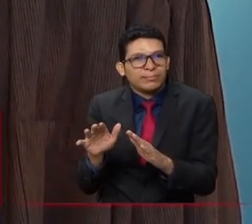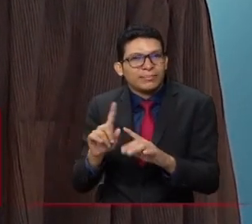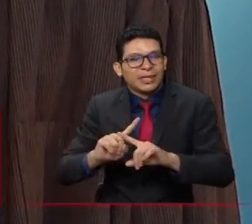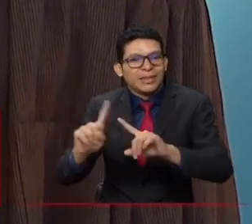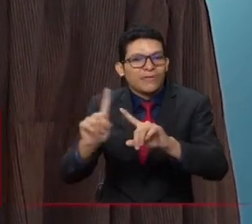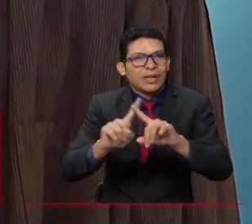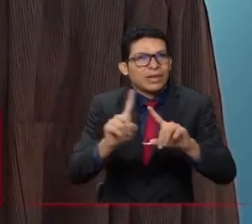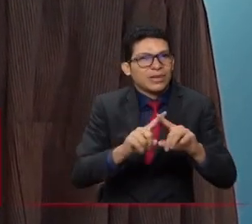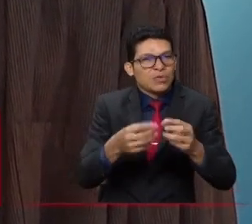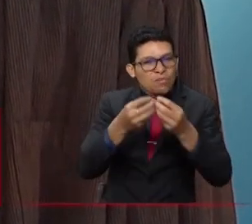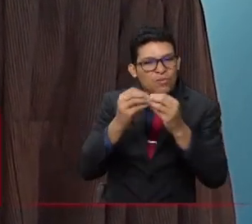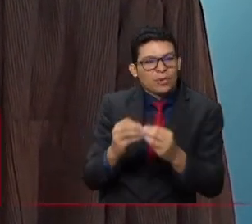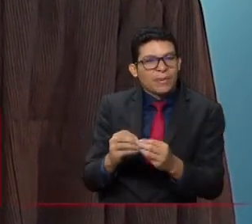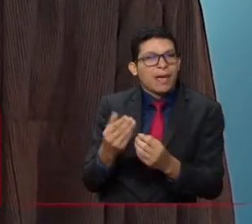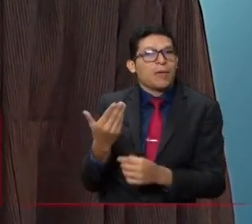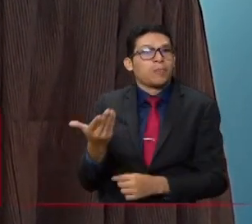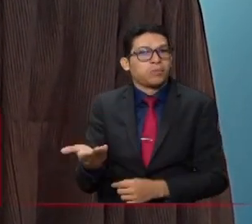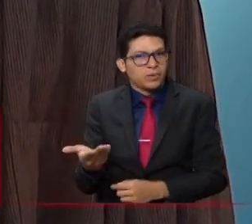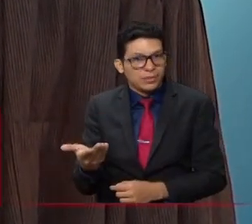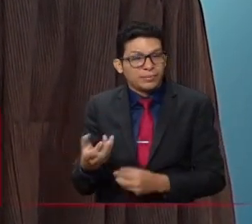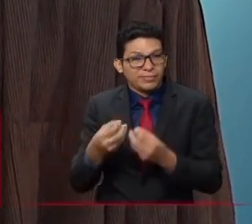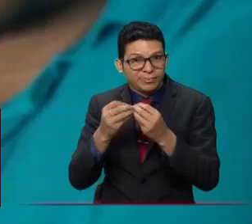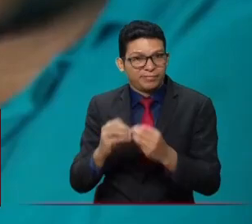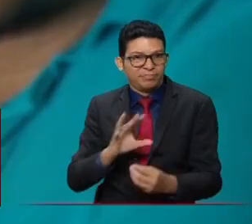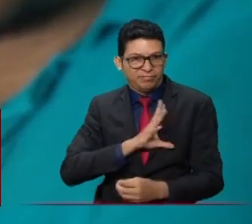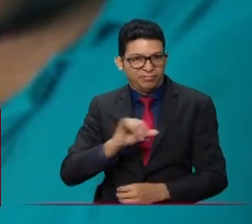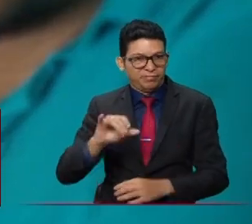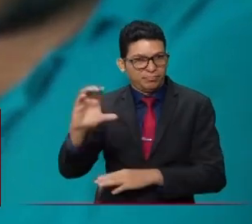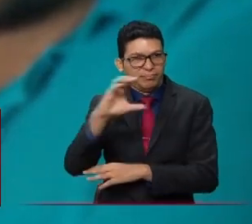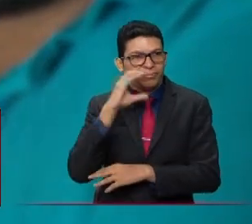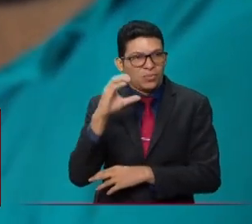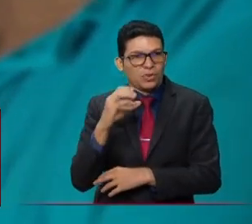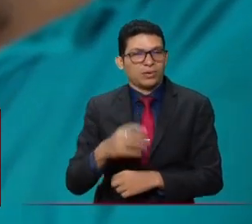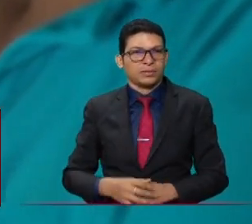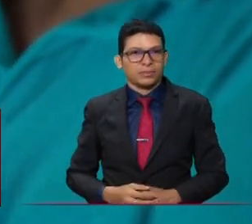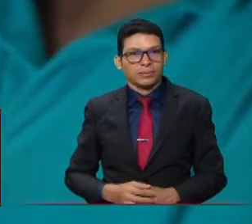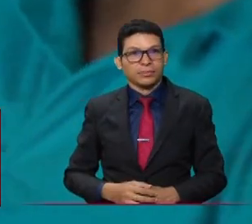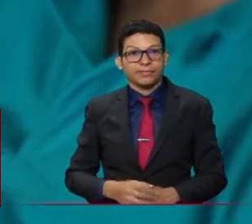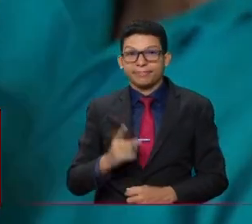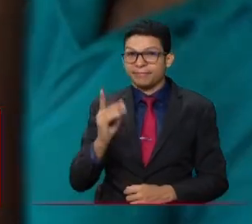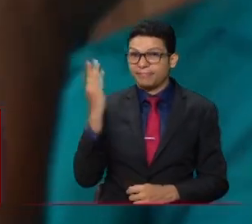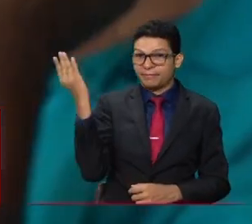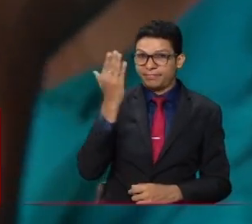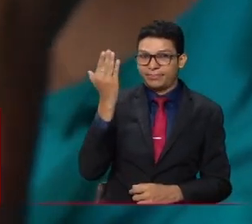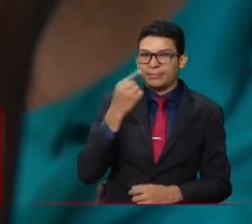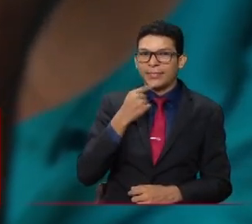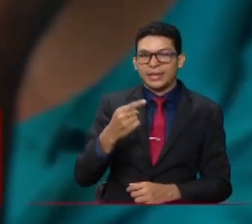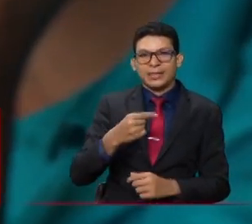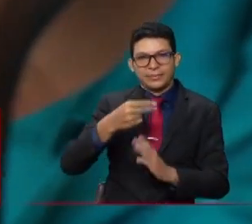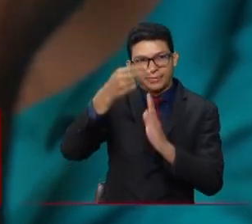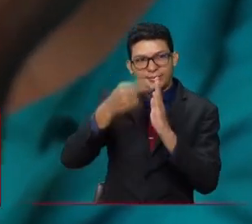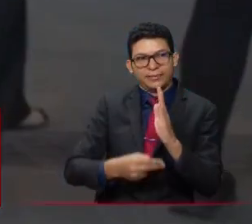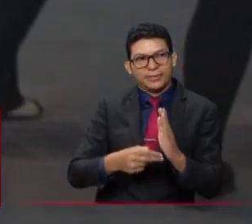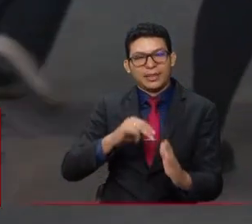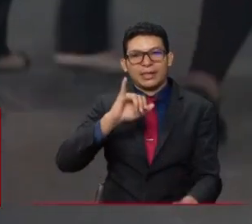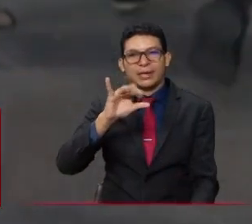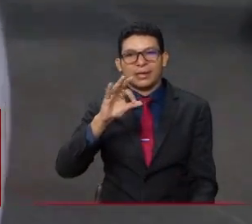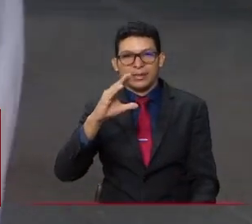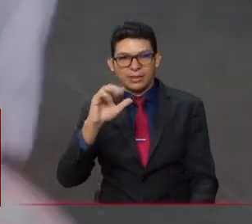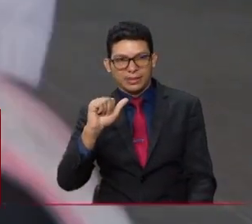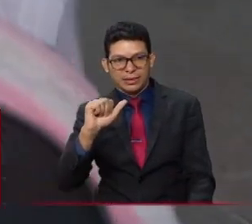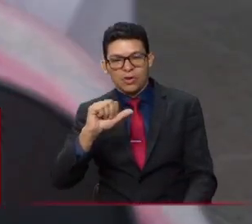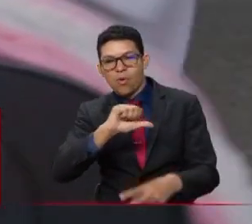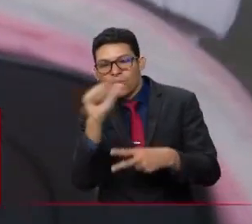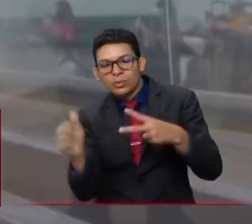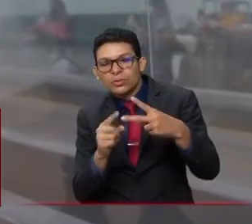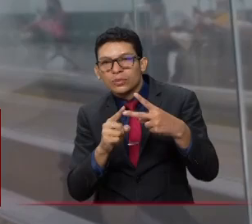diferentes aspectos de esto desde una forma muy caleña y muy colombiana. El largometraje cuenta la historia de Iska y Menahem, una pareja que,